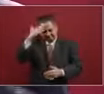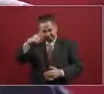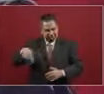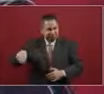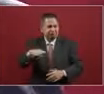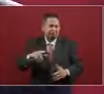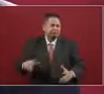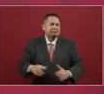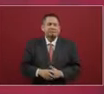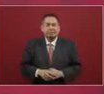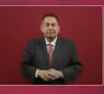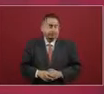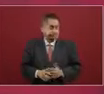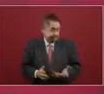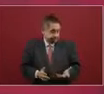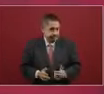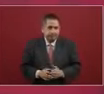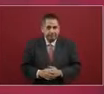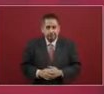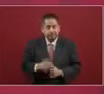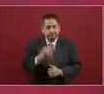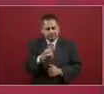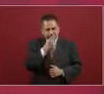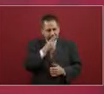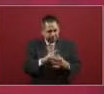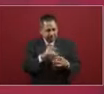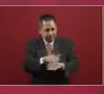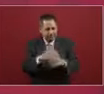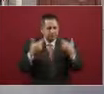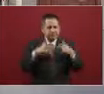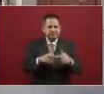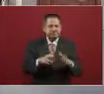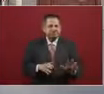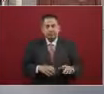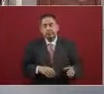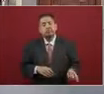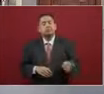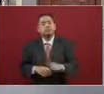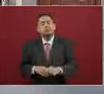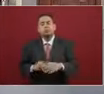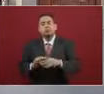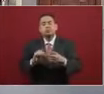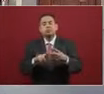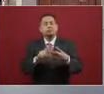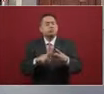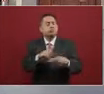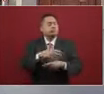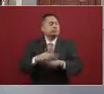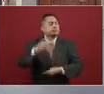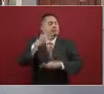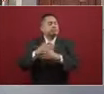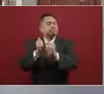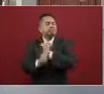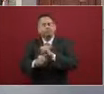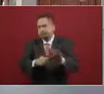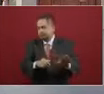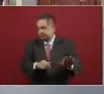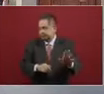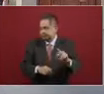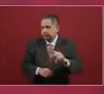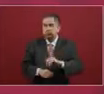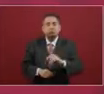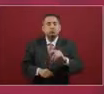Entonces, eso por lo que dices acerca de los maestros. Lo otro es lo de las casetas.